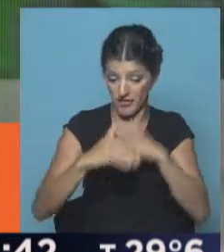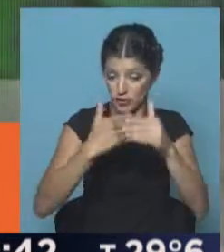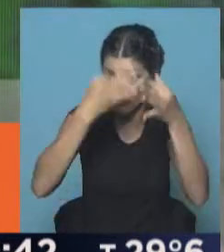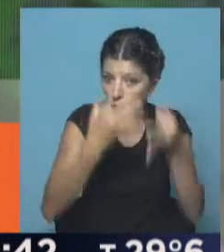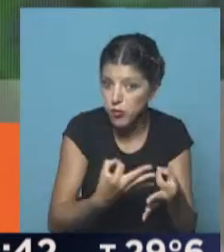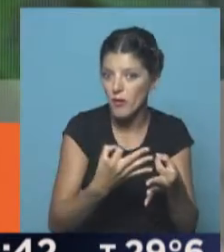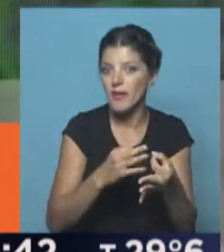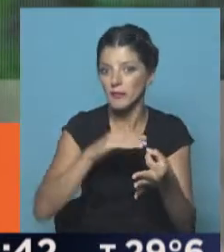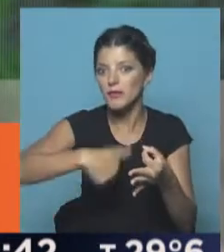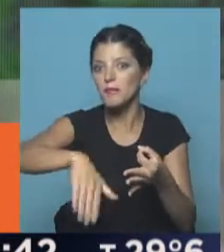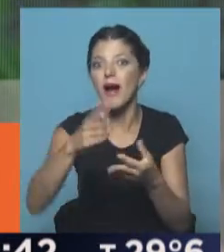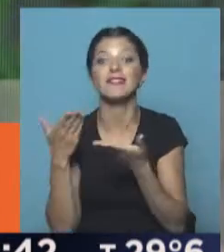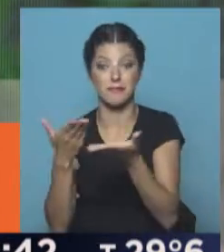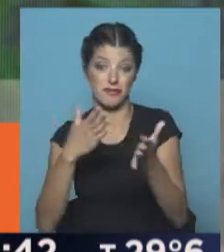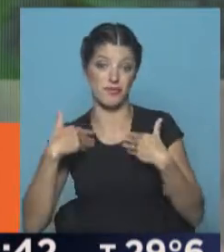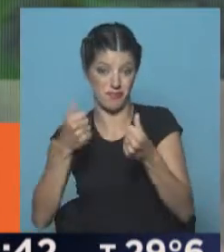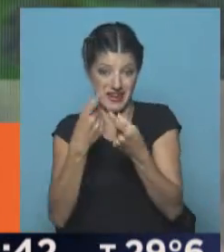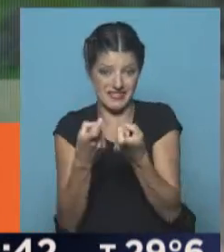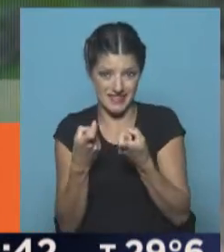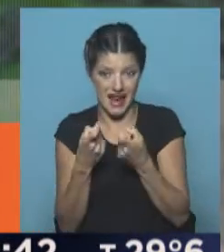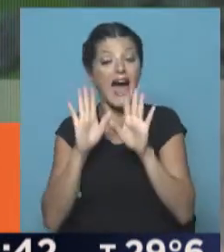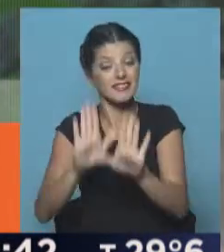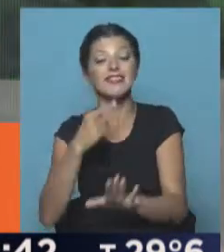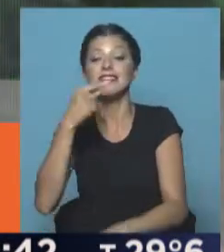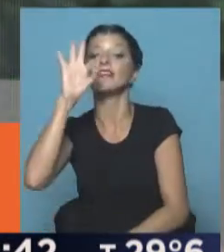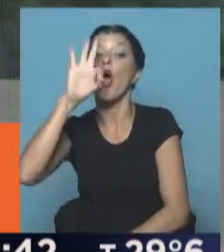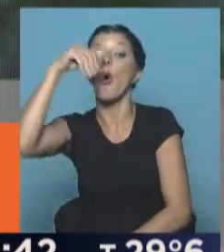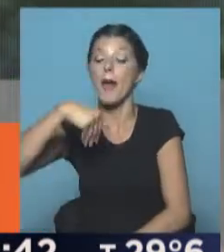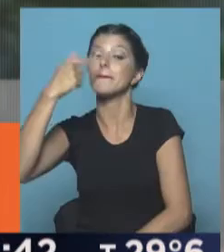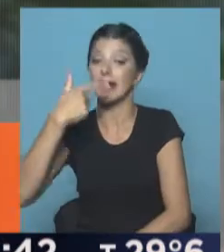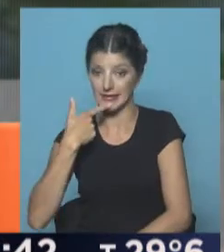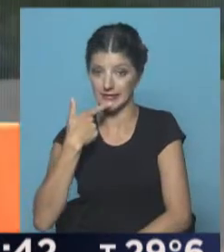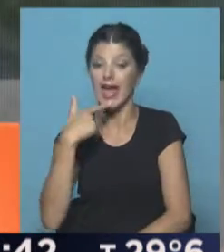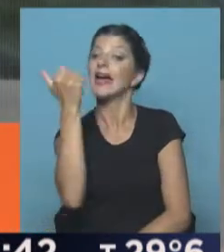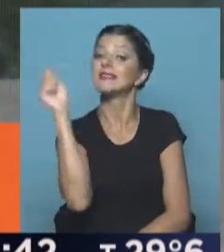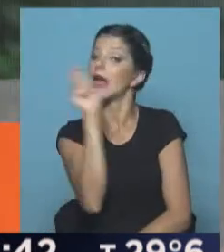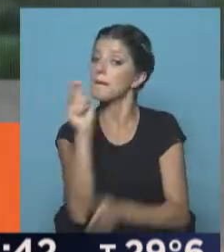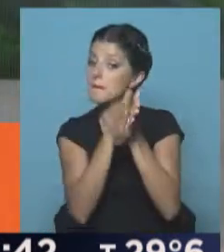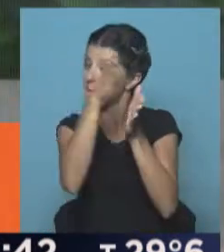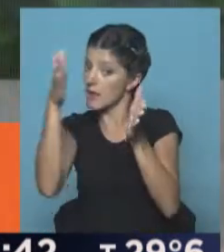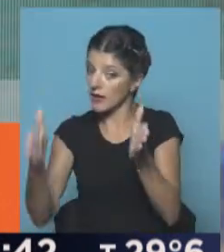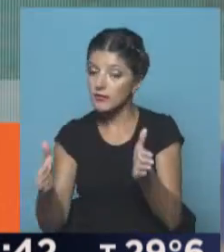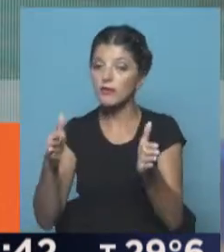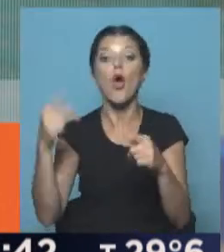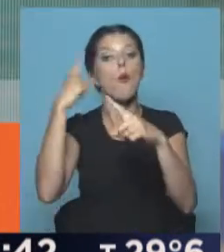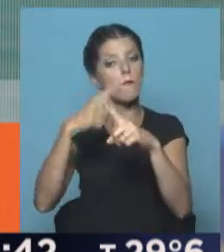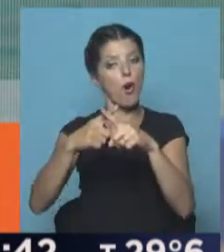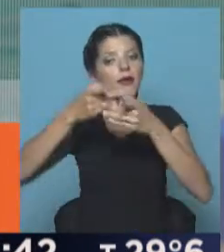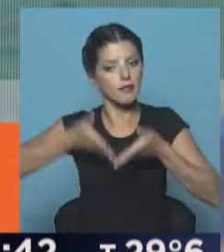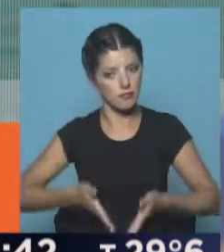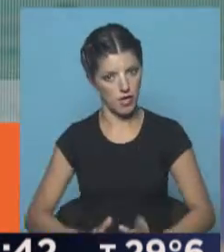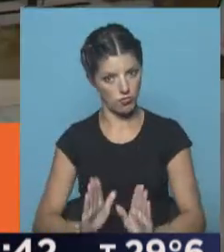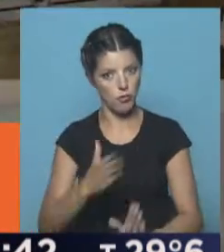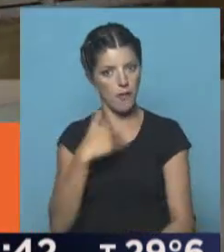como la misma Organización Mundial de la Salud lo dice. 6 meses de maternidad, es decir, de licencia por maternidad. Sí, 6 meses